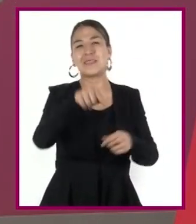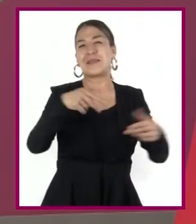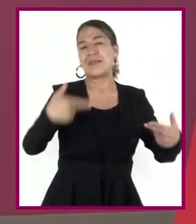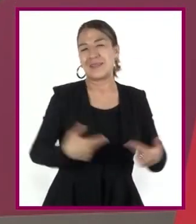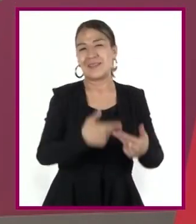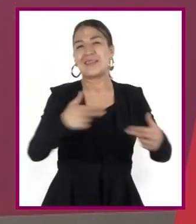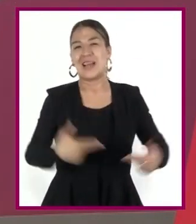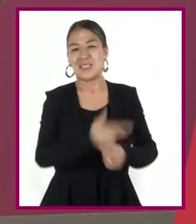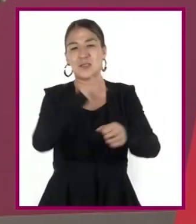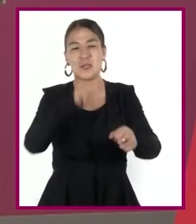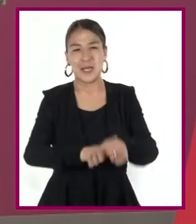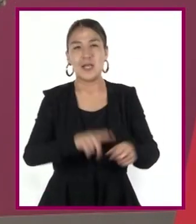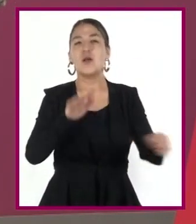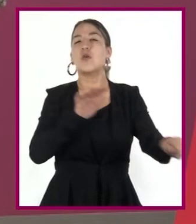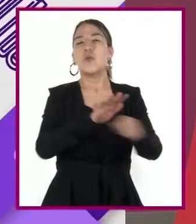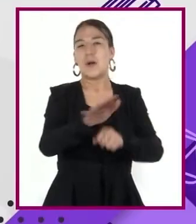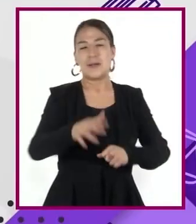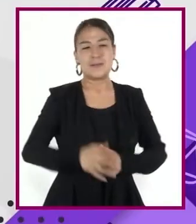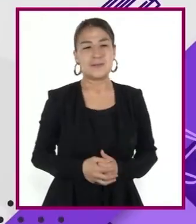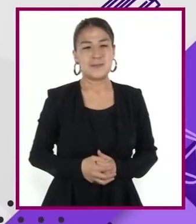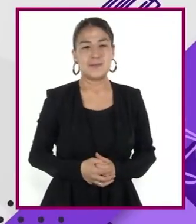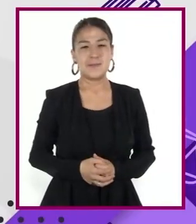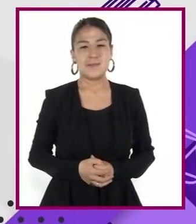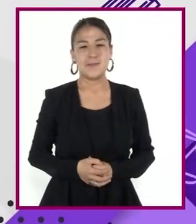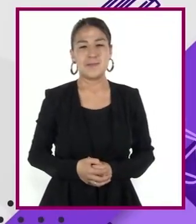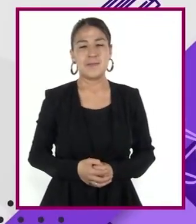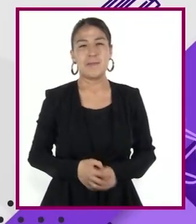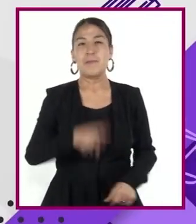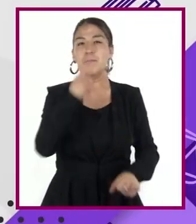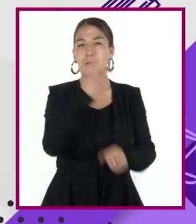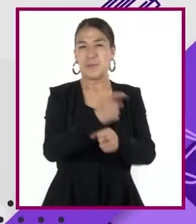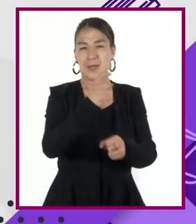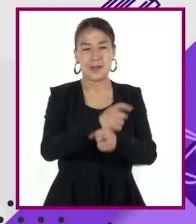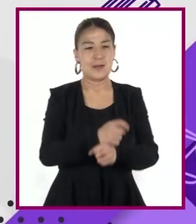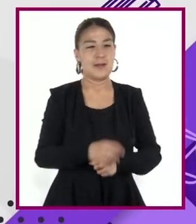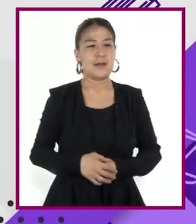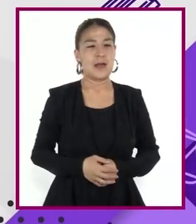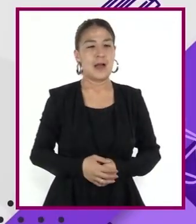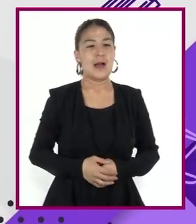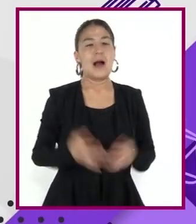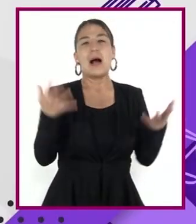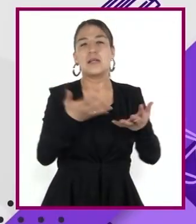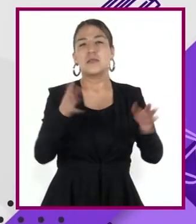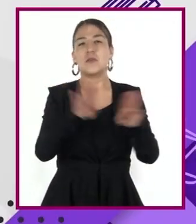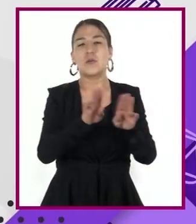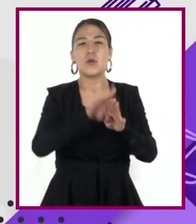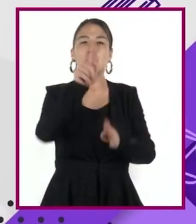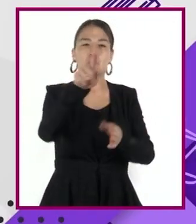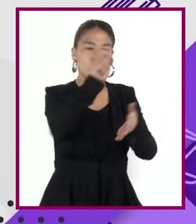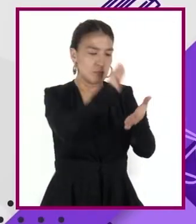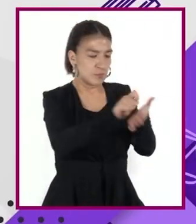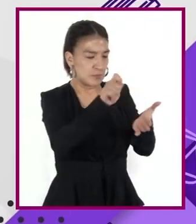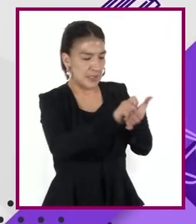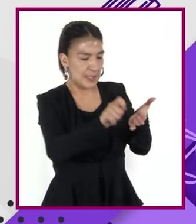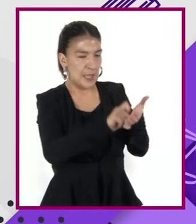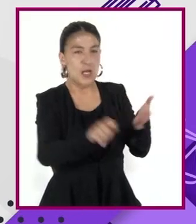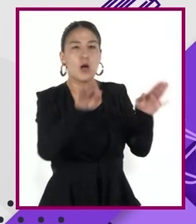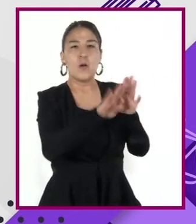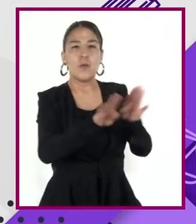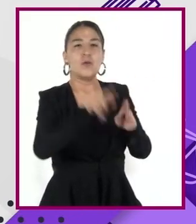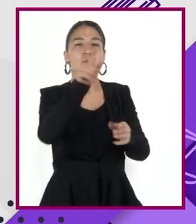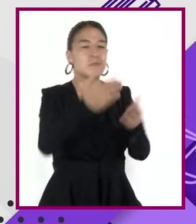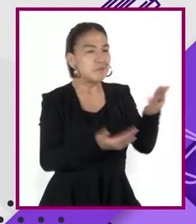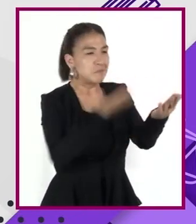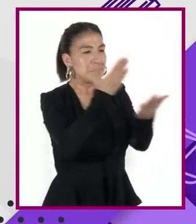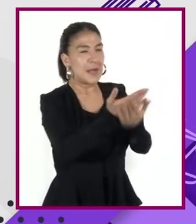Algunas acciones son las siguientes. 1. Realizar una petición escrita que cuente con la colaboración